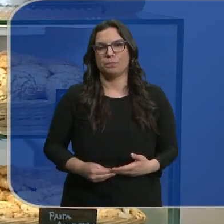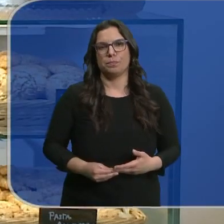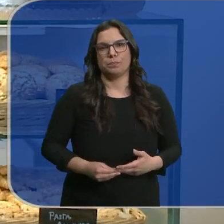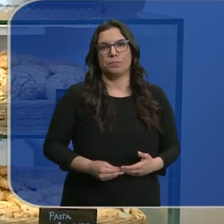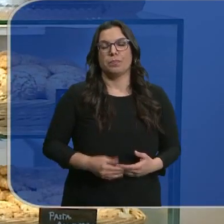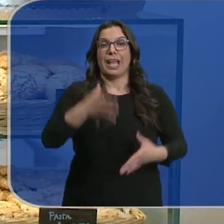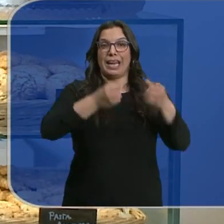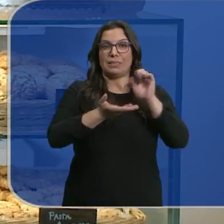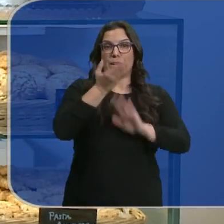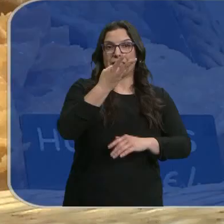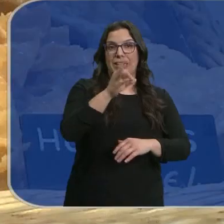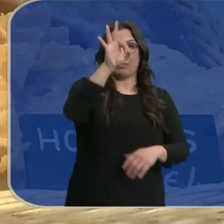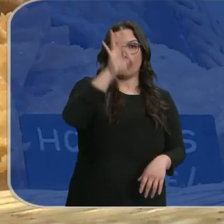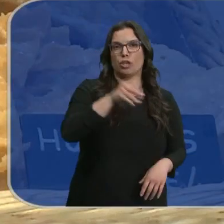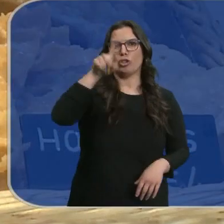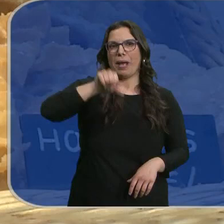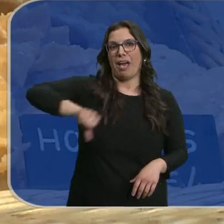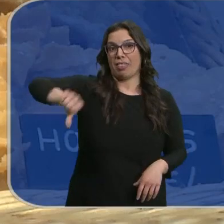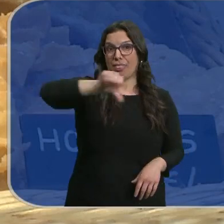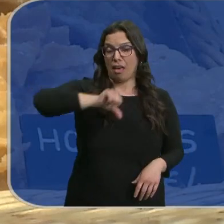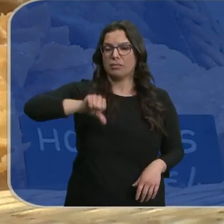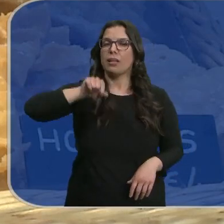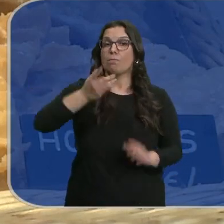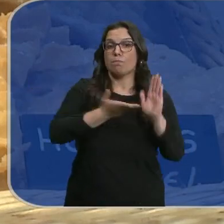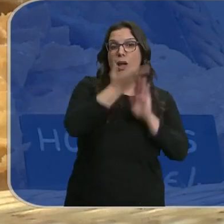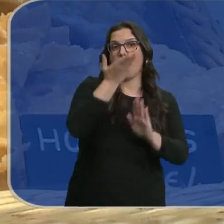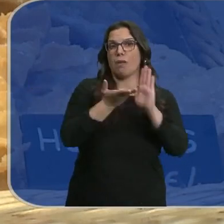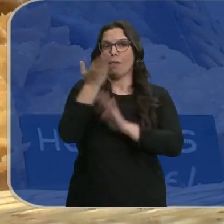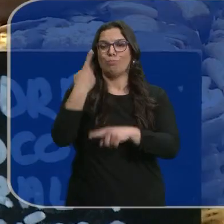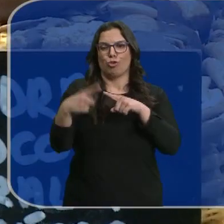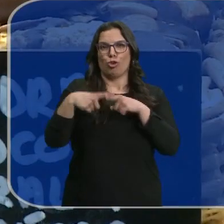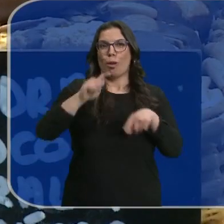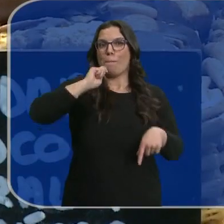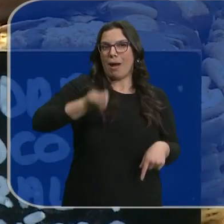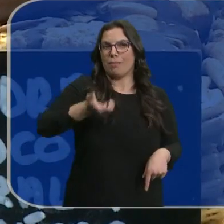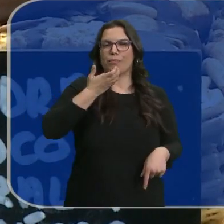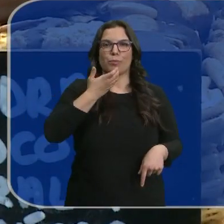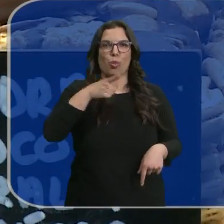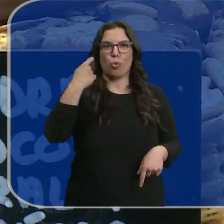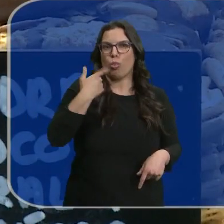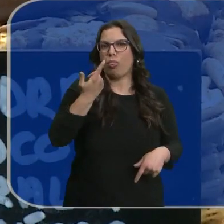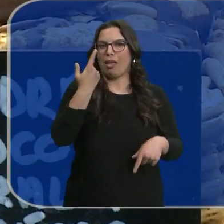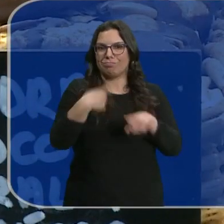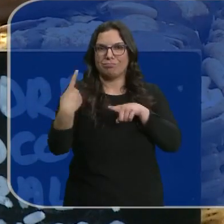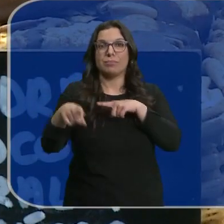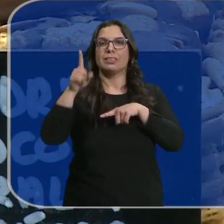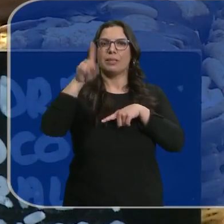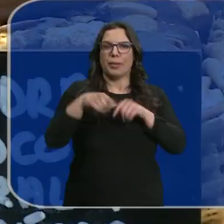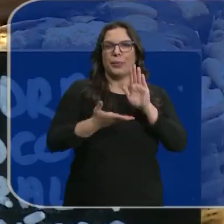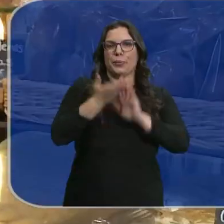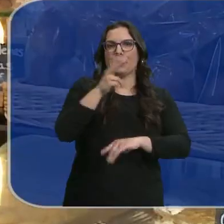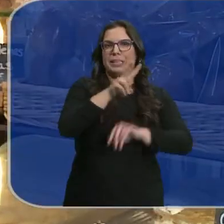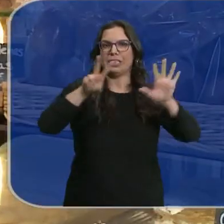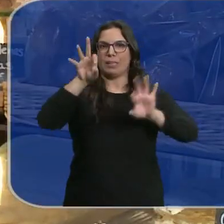Ha subido la leche un 30% al igual que el aceite y ese incremento afecta a los productos de panadería, como la bollería y los pasteles, un 27%